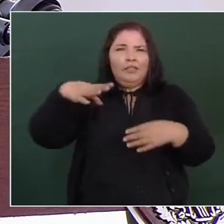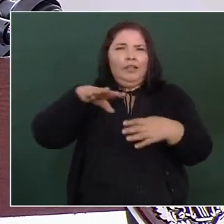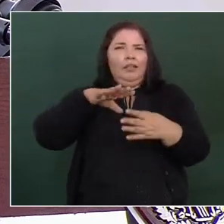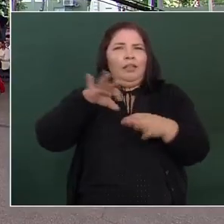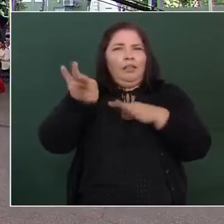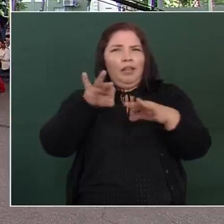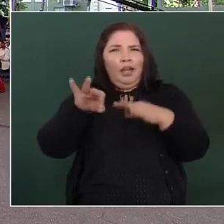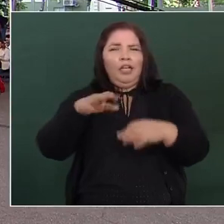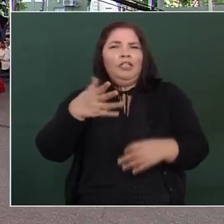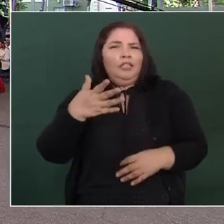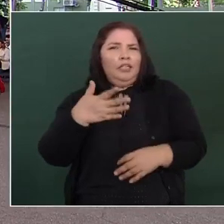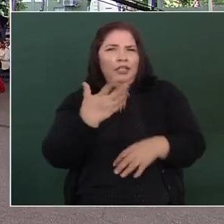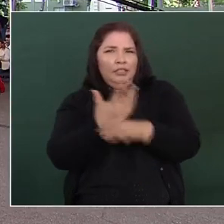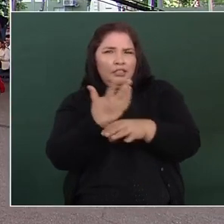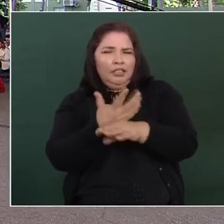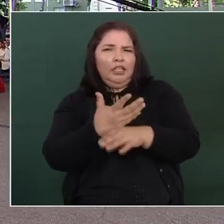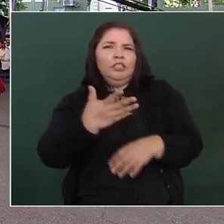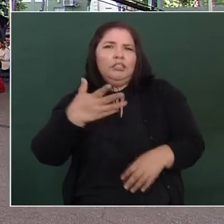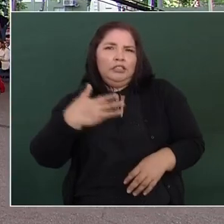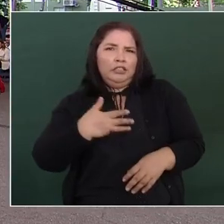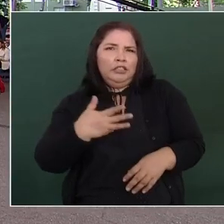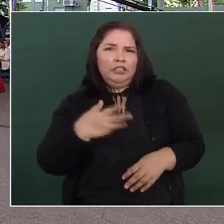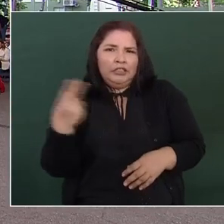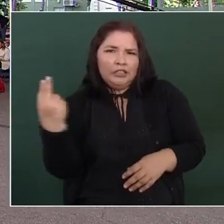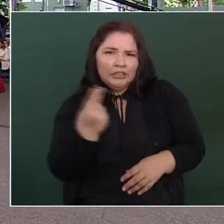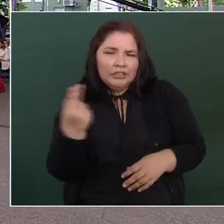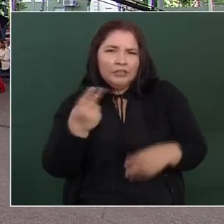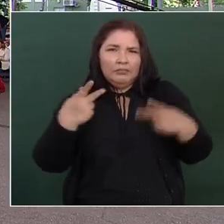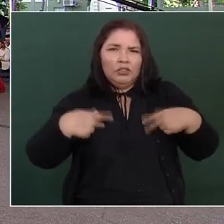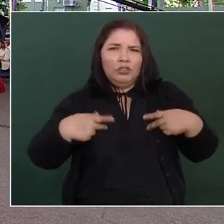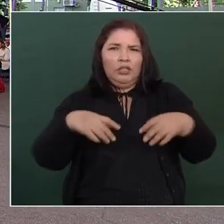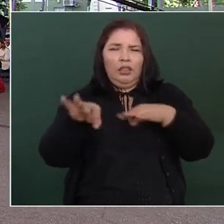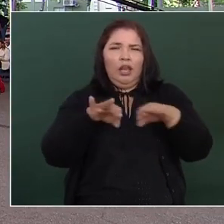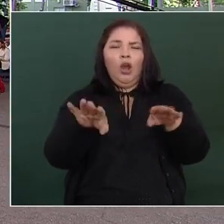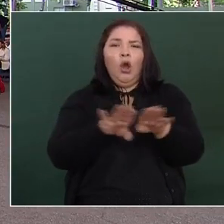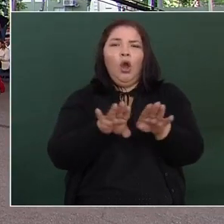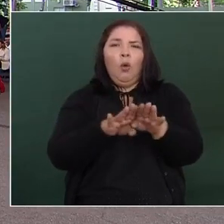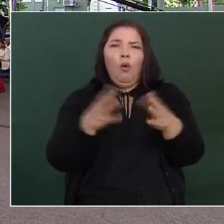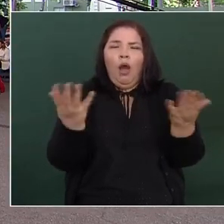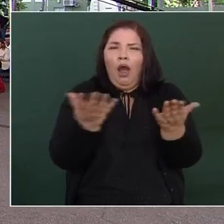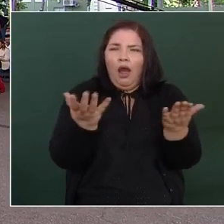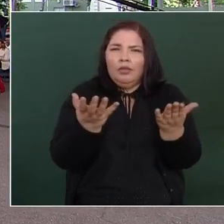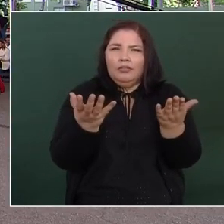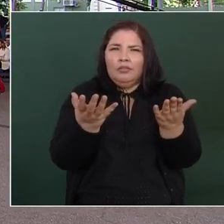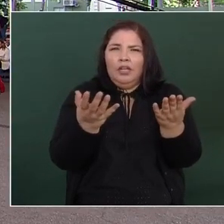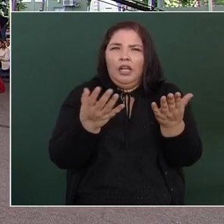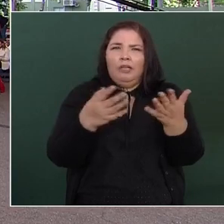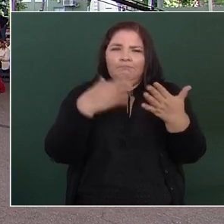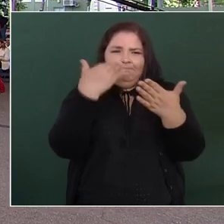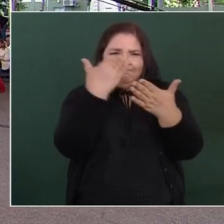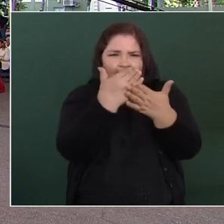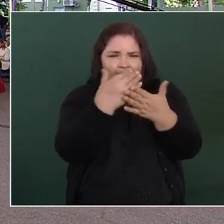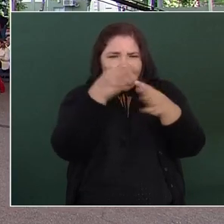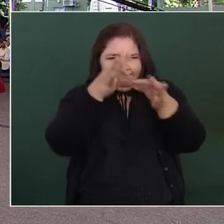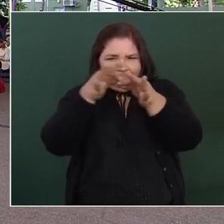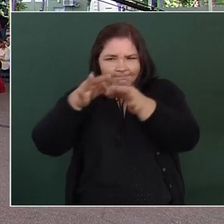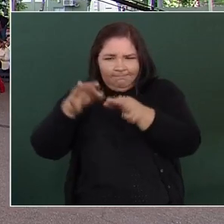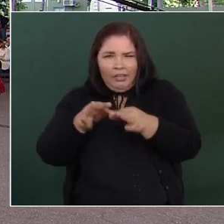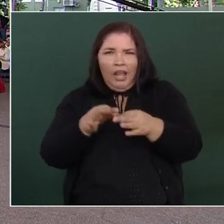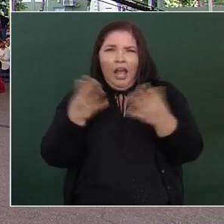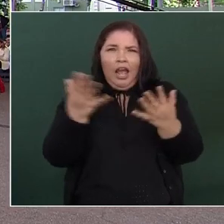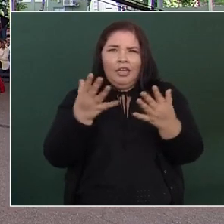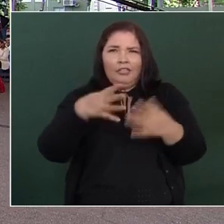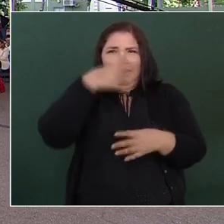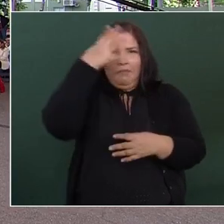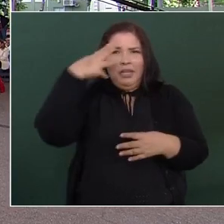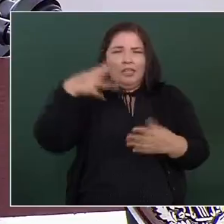sabemos que Estados Unidos tiene necesidad de trabajadores, pero entonces cómo logramos que sean regulares, ampliar las visas agrícolas,